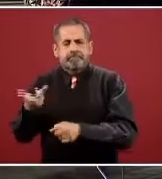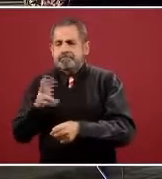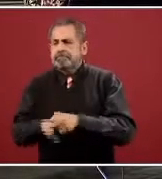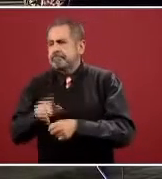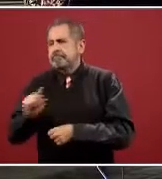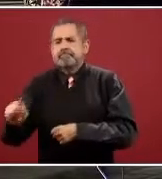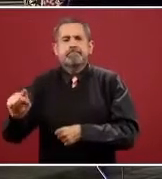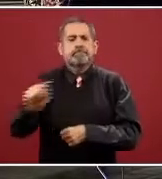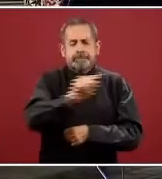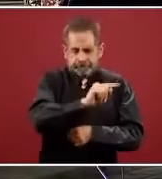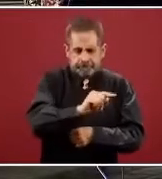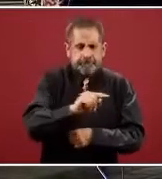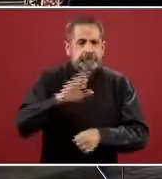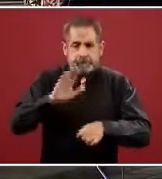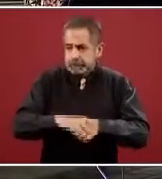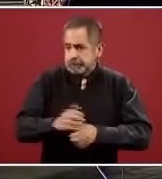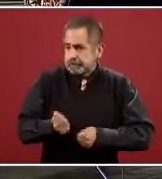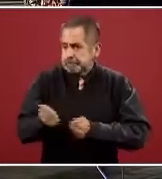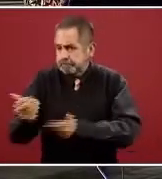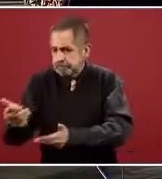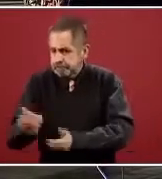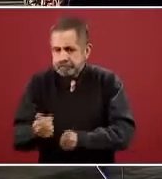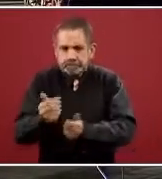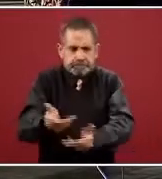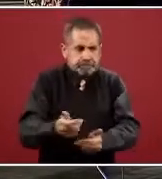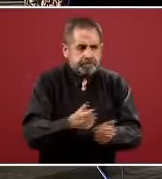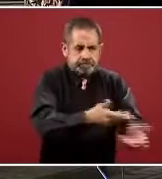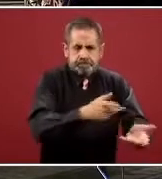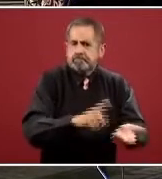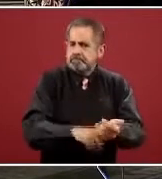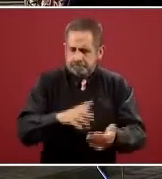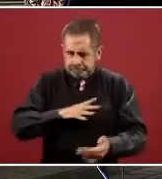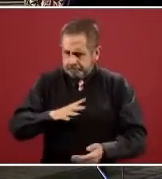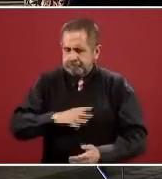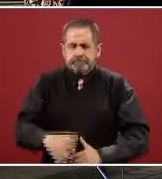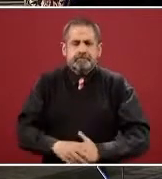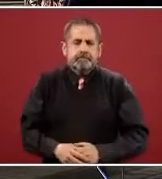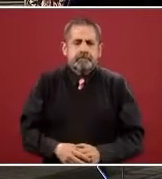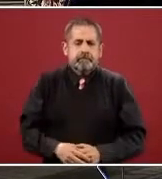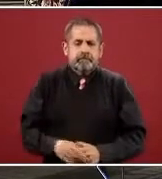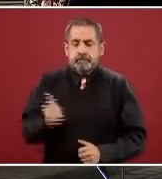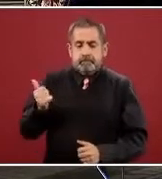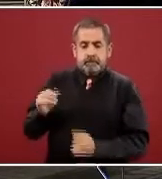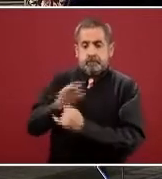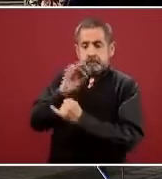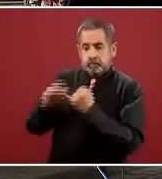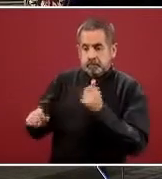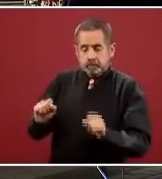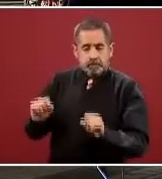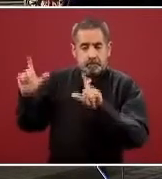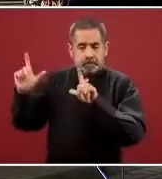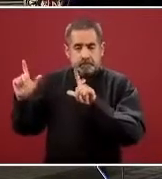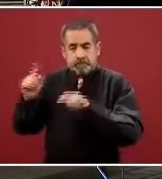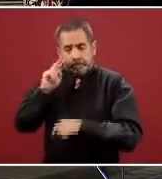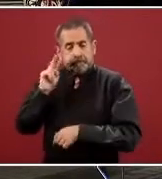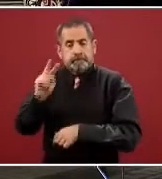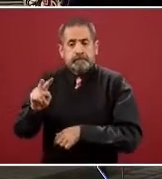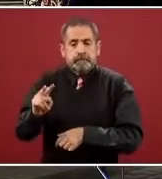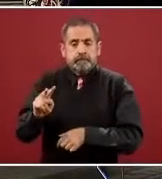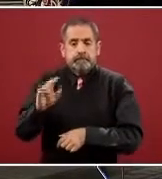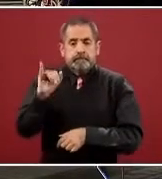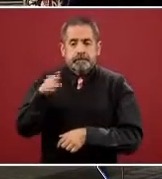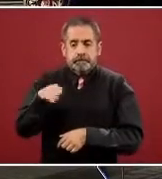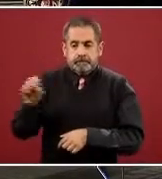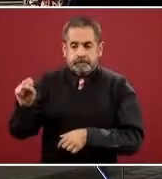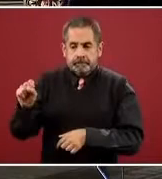lo que estamos surtiendo. Esto es de los servicios estatales de salud. La siguiente. Y finalmente, esto también es en cuanto al IMSS,